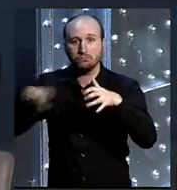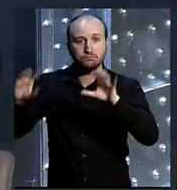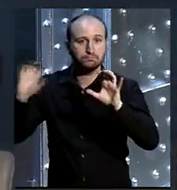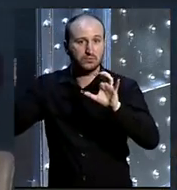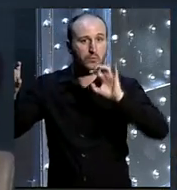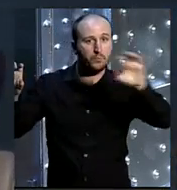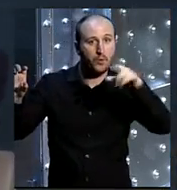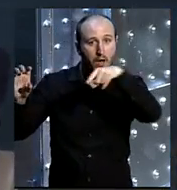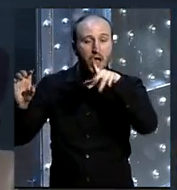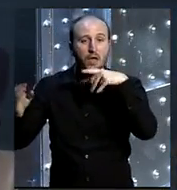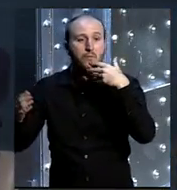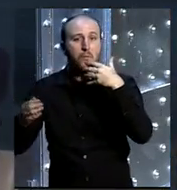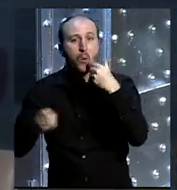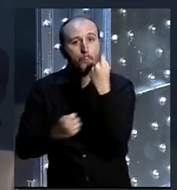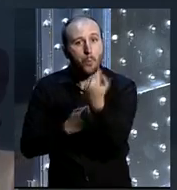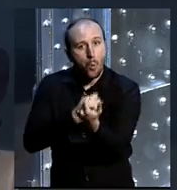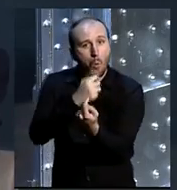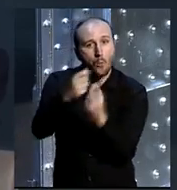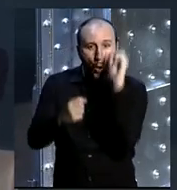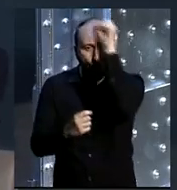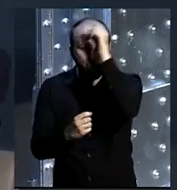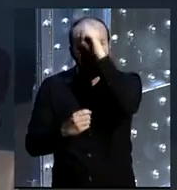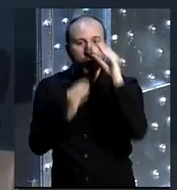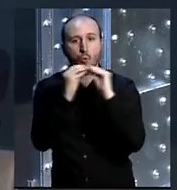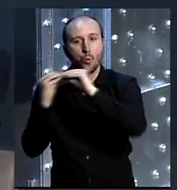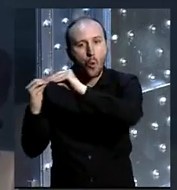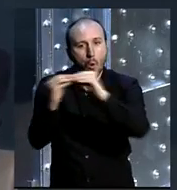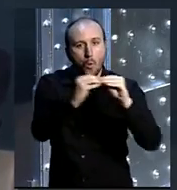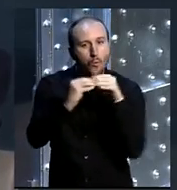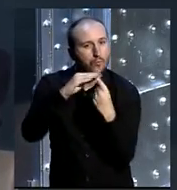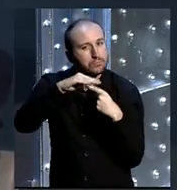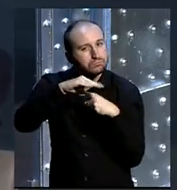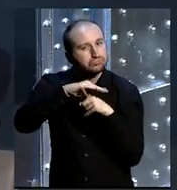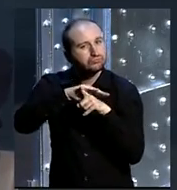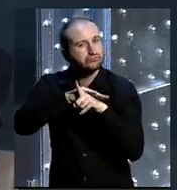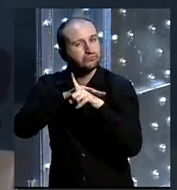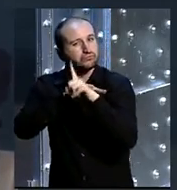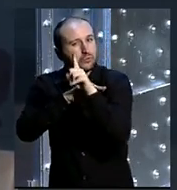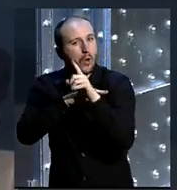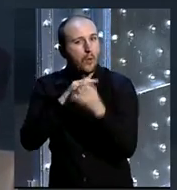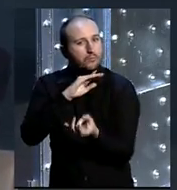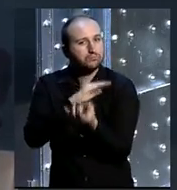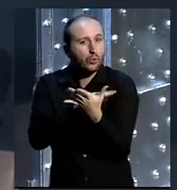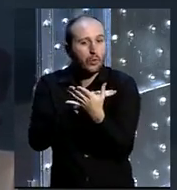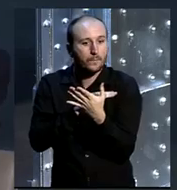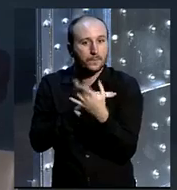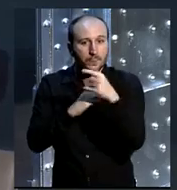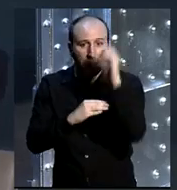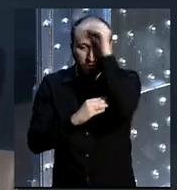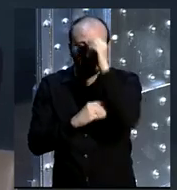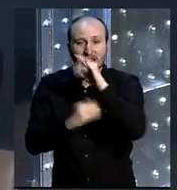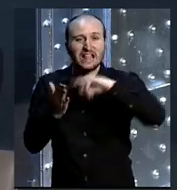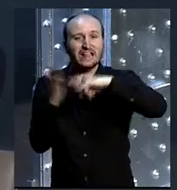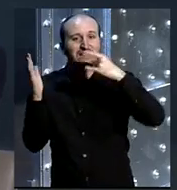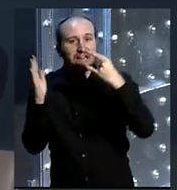vaya creando una opinión común y una base común de lo que debe ser un sistema homogéneo a